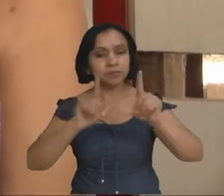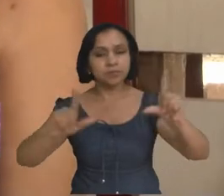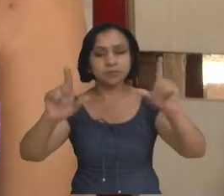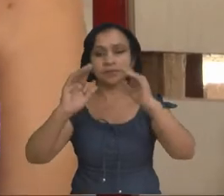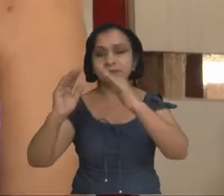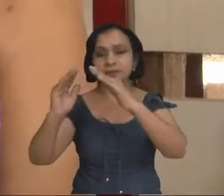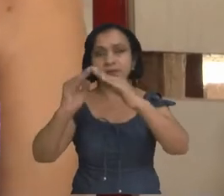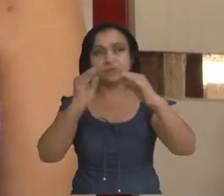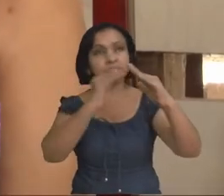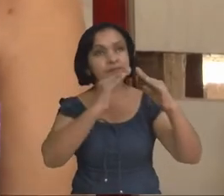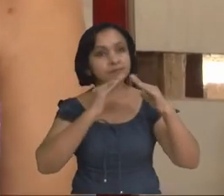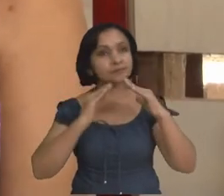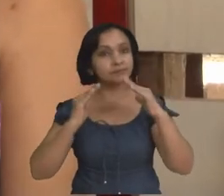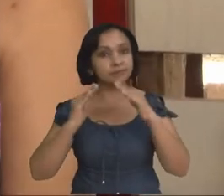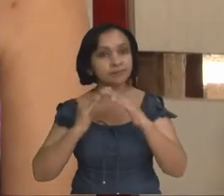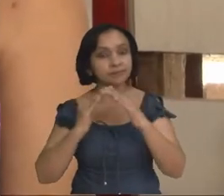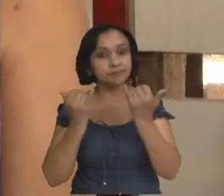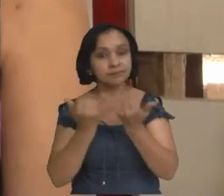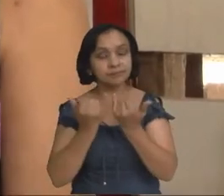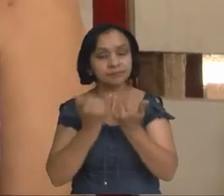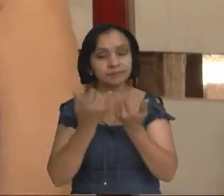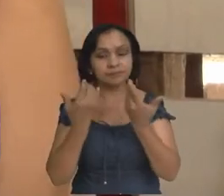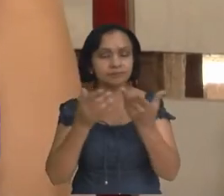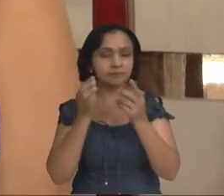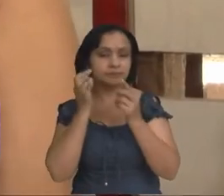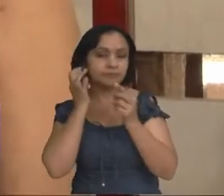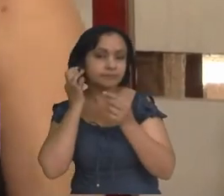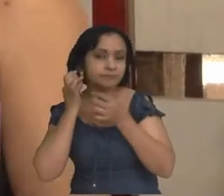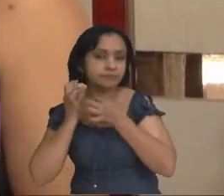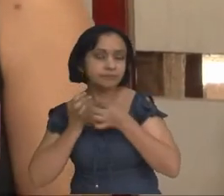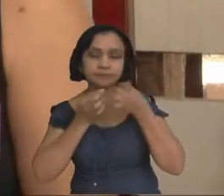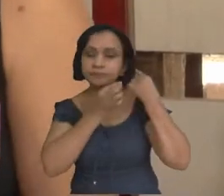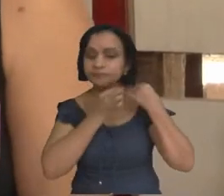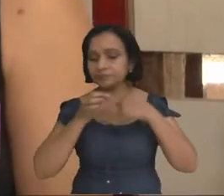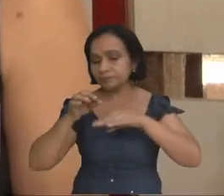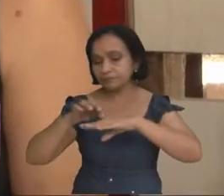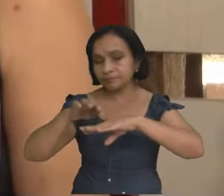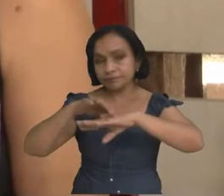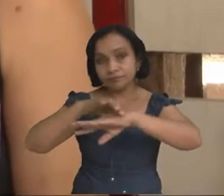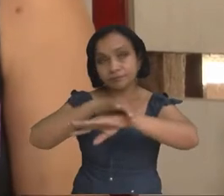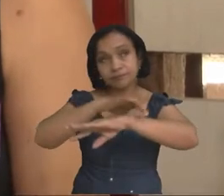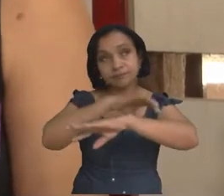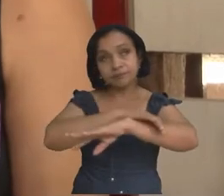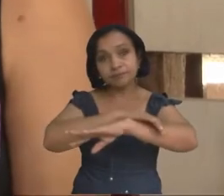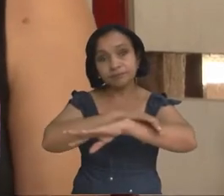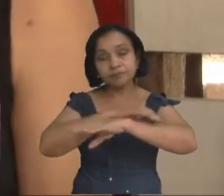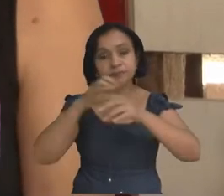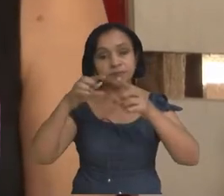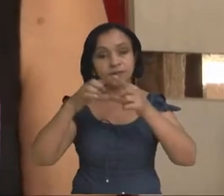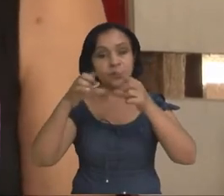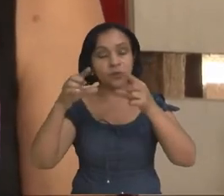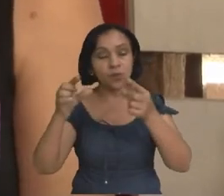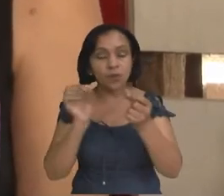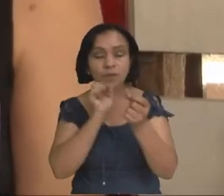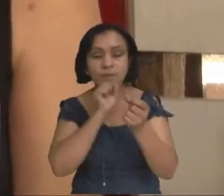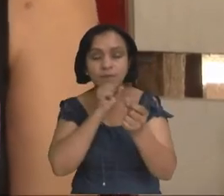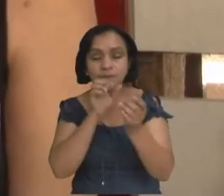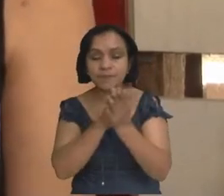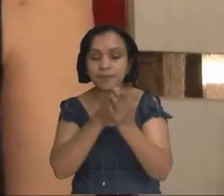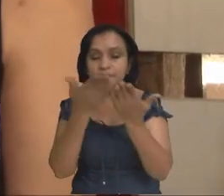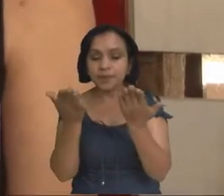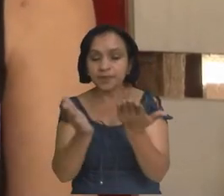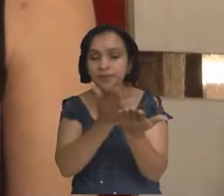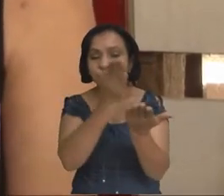casa. También hago bisutería con hojas de revista reciclable